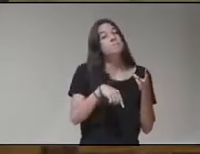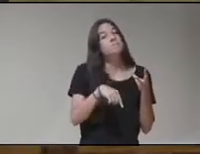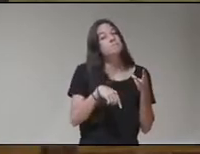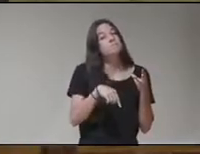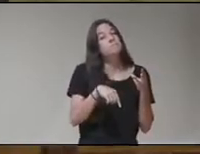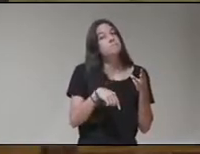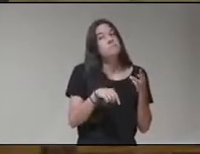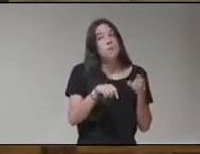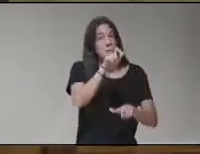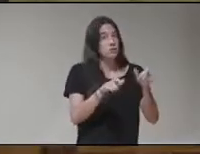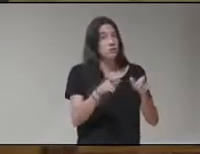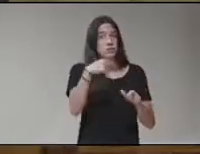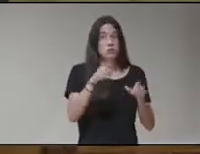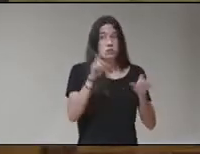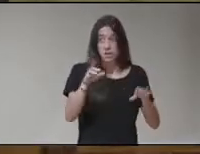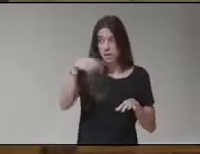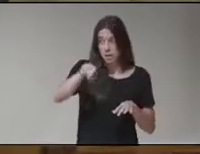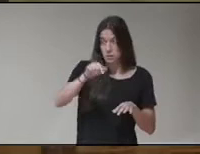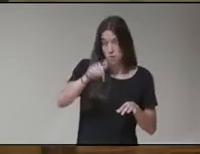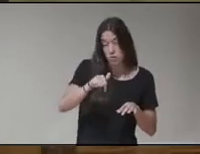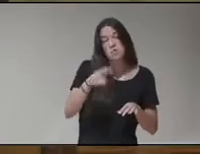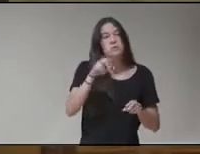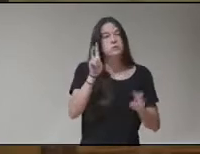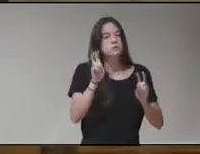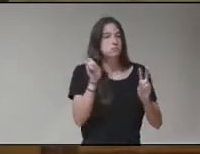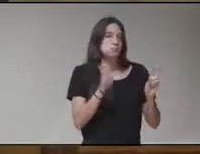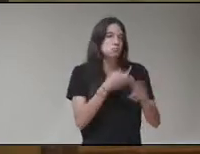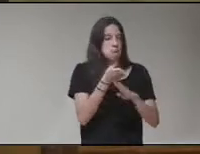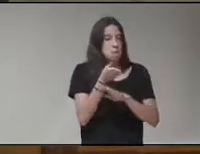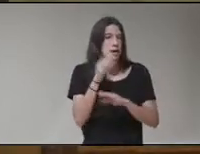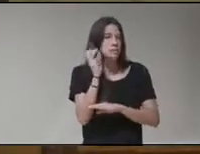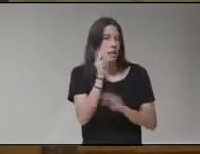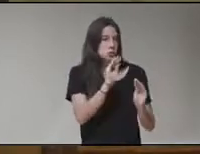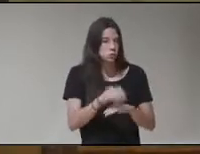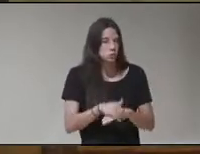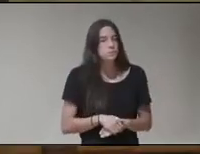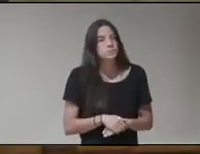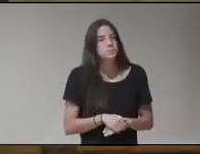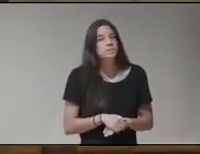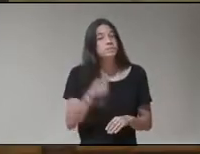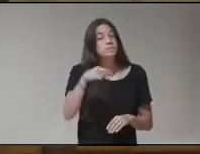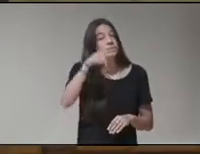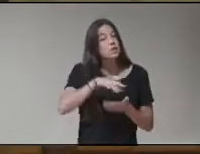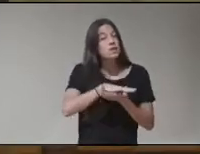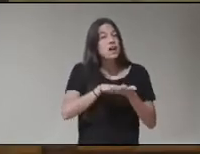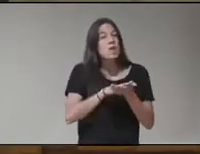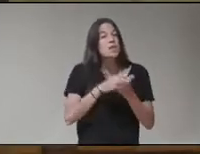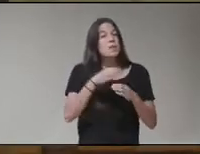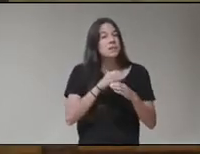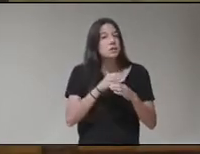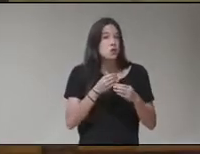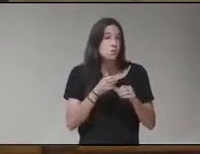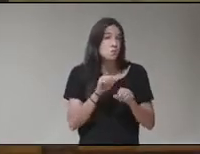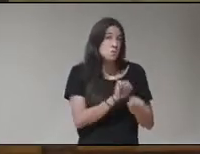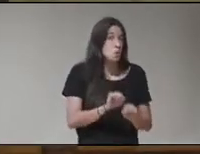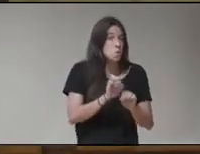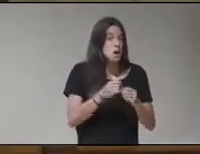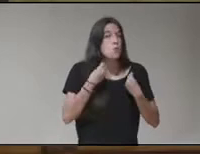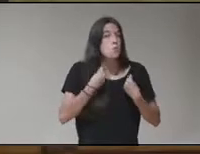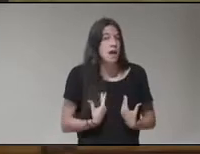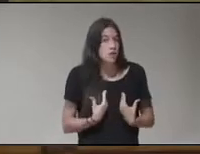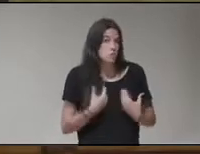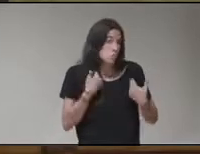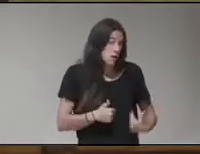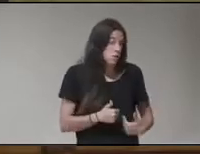nosotros asistimos a sus charlas. Hoy nos va a hablar, como sabéis, sobre el microbioma humano y sobre